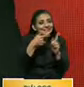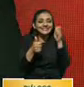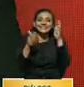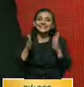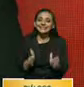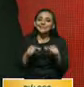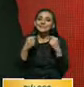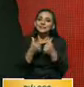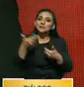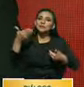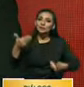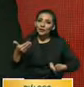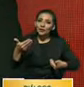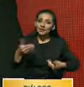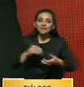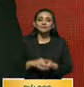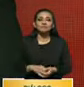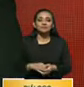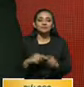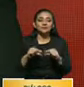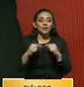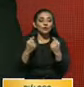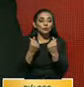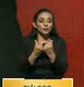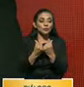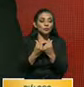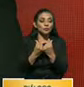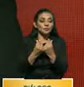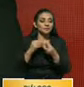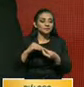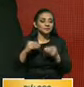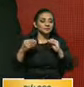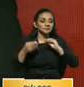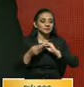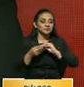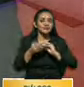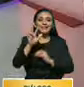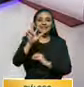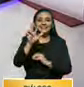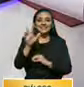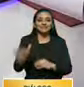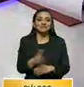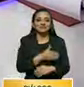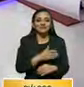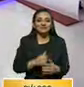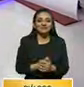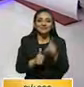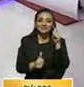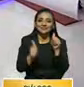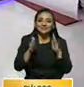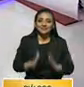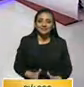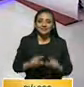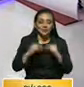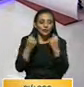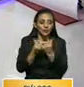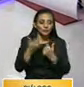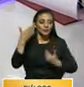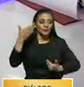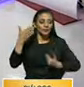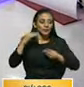candidato a la presidencia de la República por el partido Sociedad Patriótica. Es turno de escuchar al candidato de Fuerza